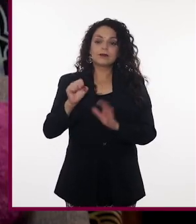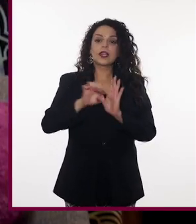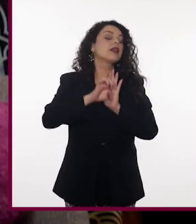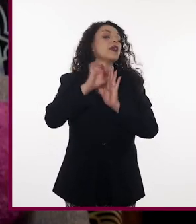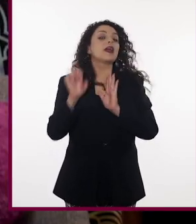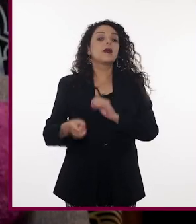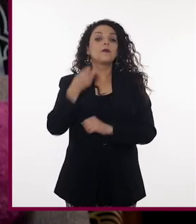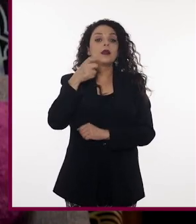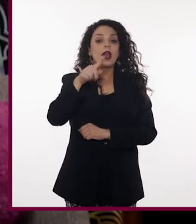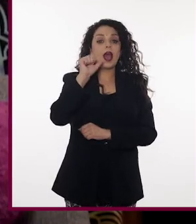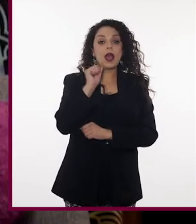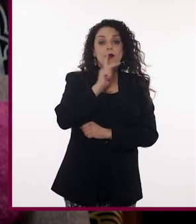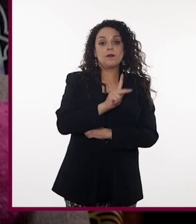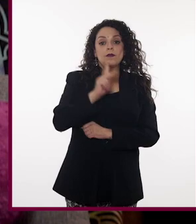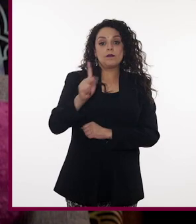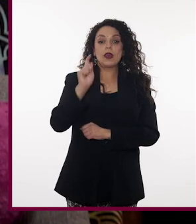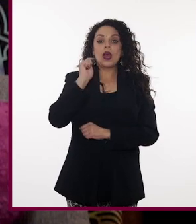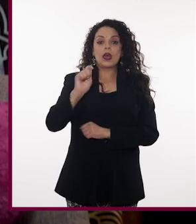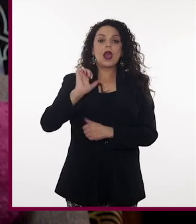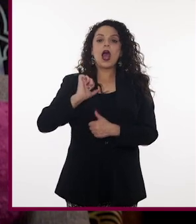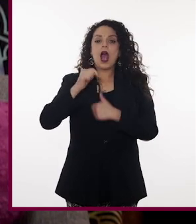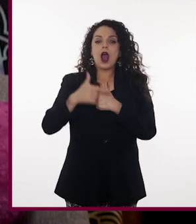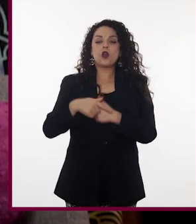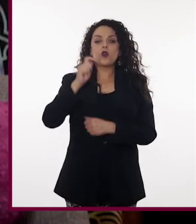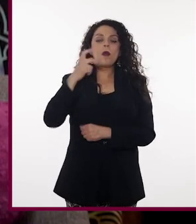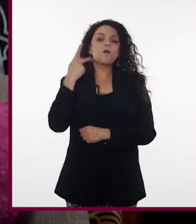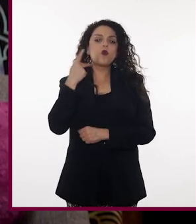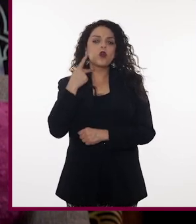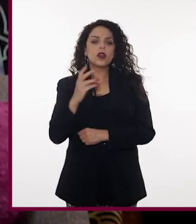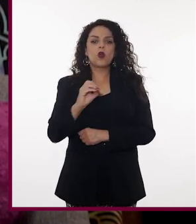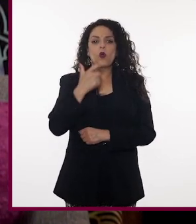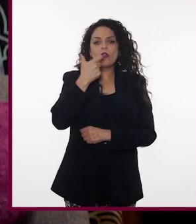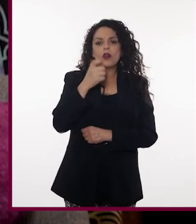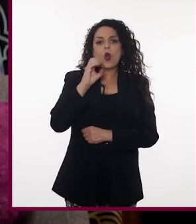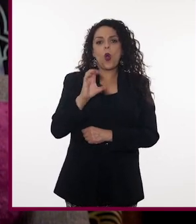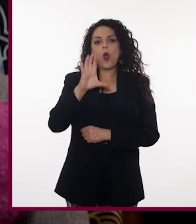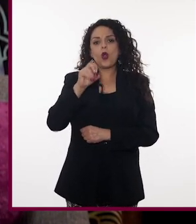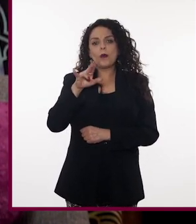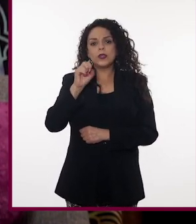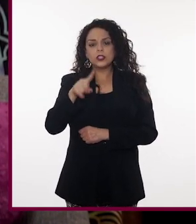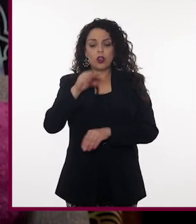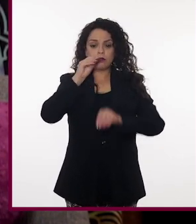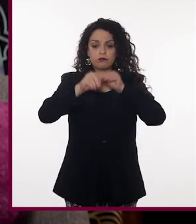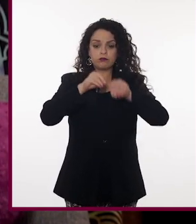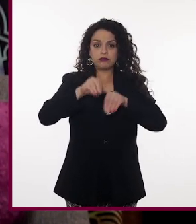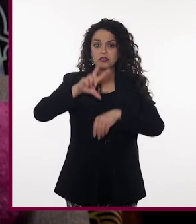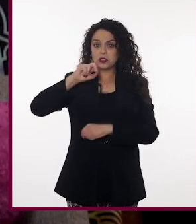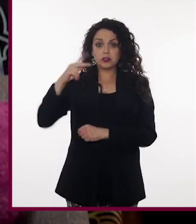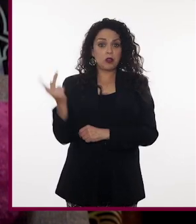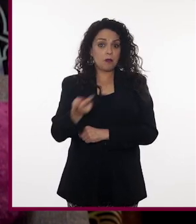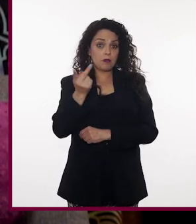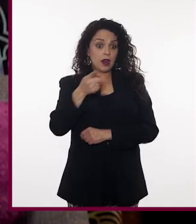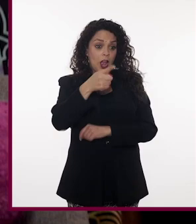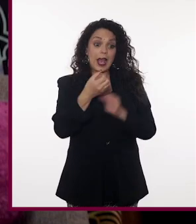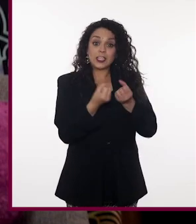estas aplicaciones actualizan alguna política, tarifas, comisiones, etc., no le preguntan a sus